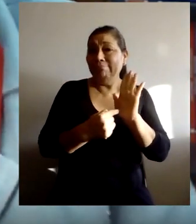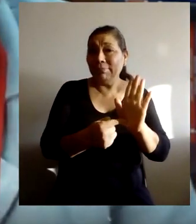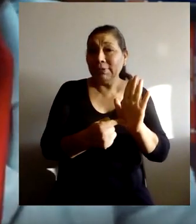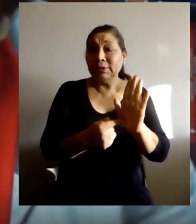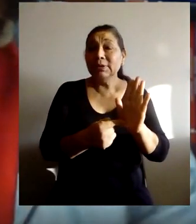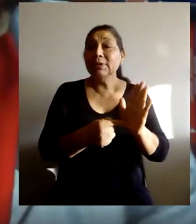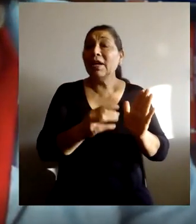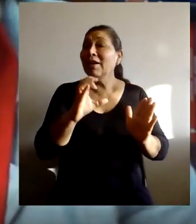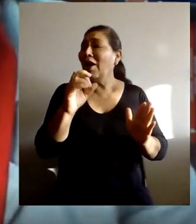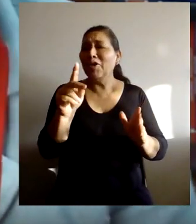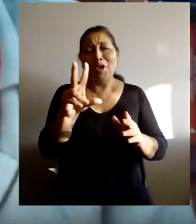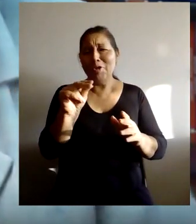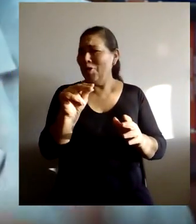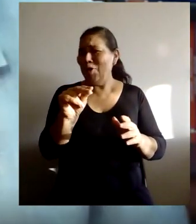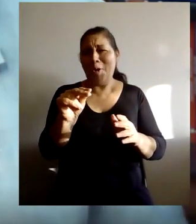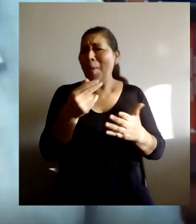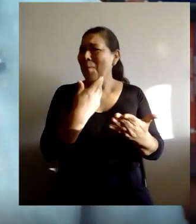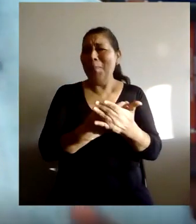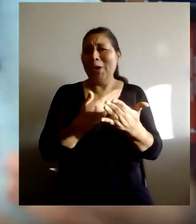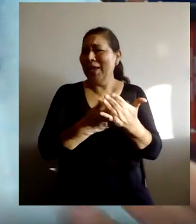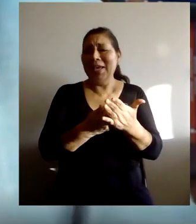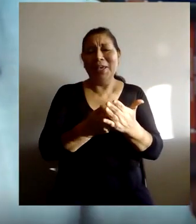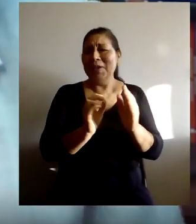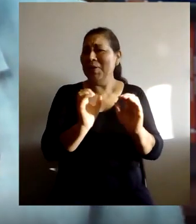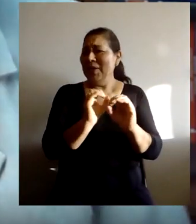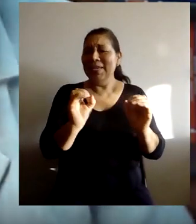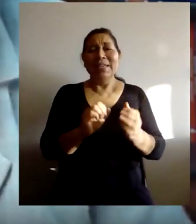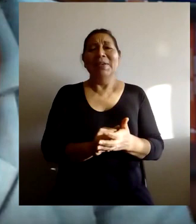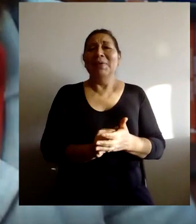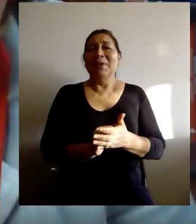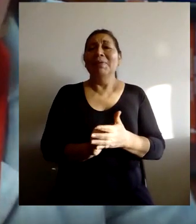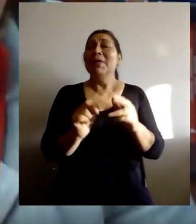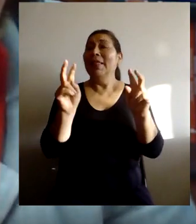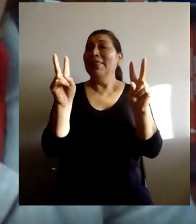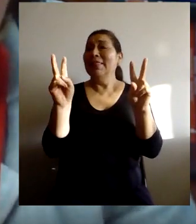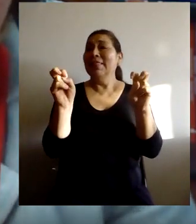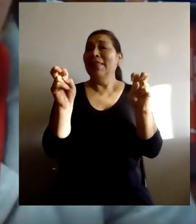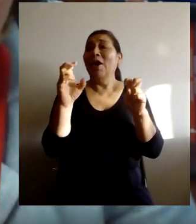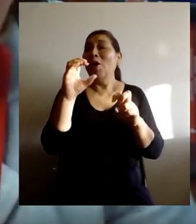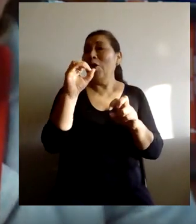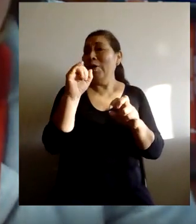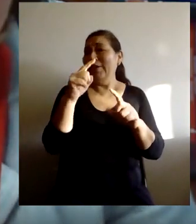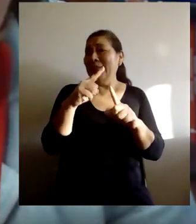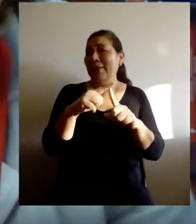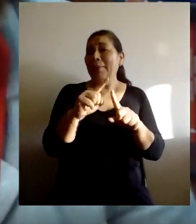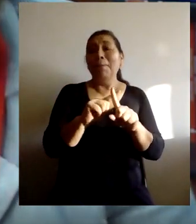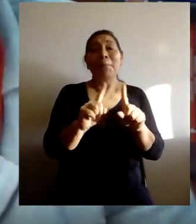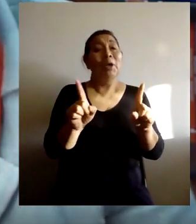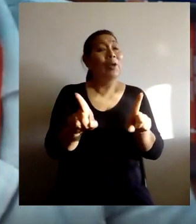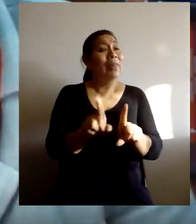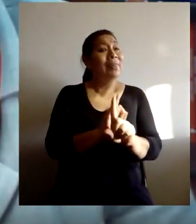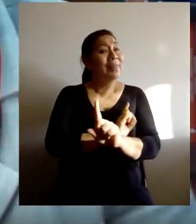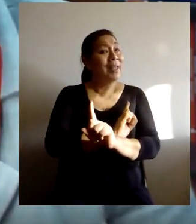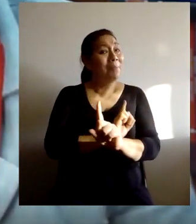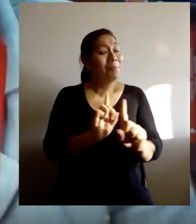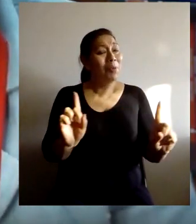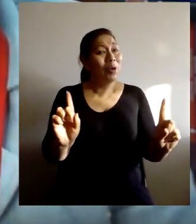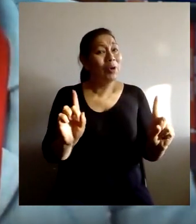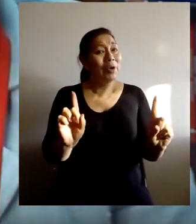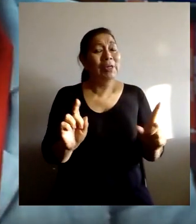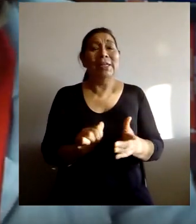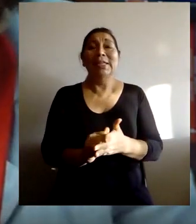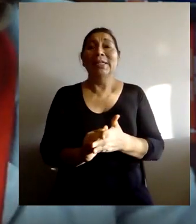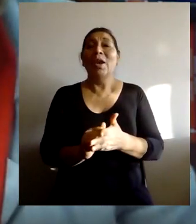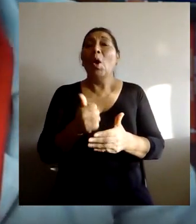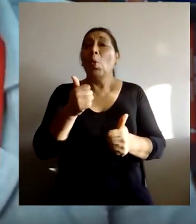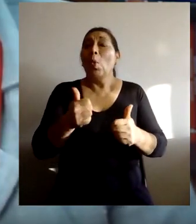el precedente Flores Cayo no niega el valor probatorio de los temas de la OIT, ¿no? Pero tampoco dice que es lo